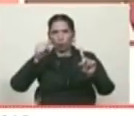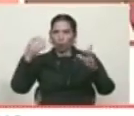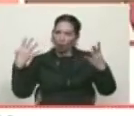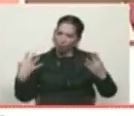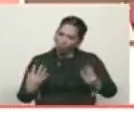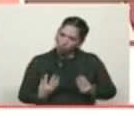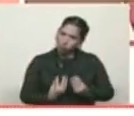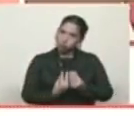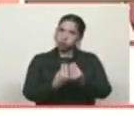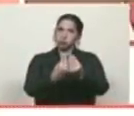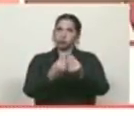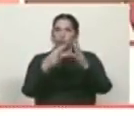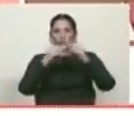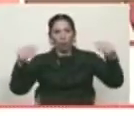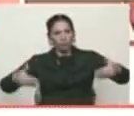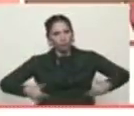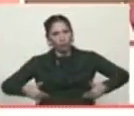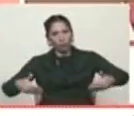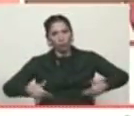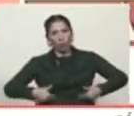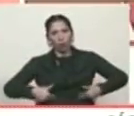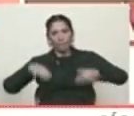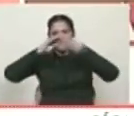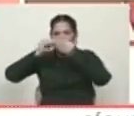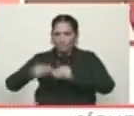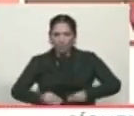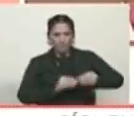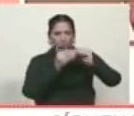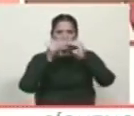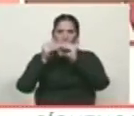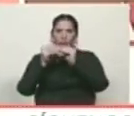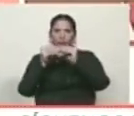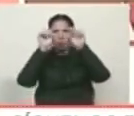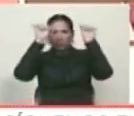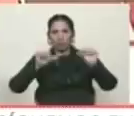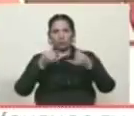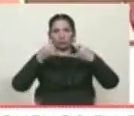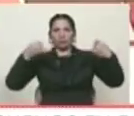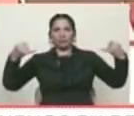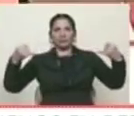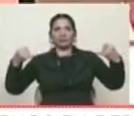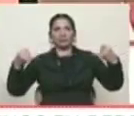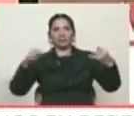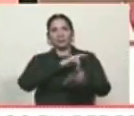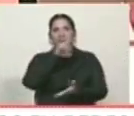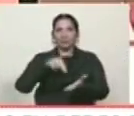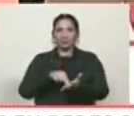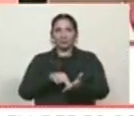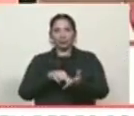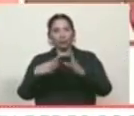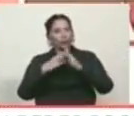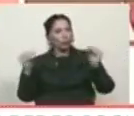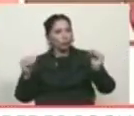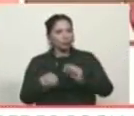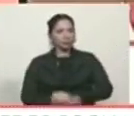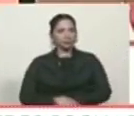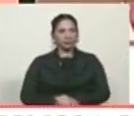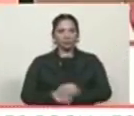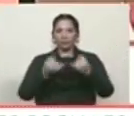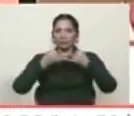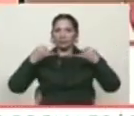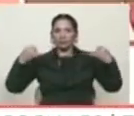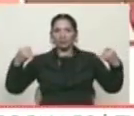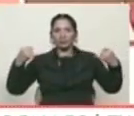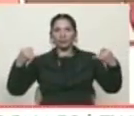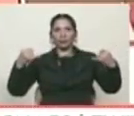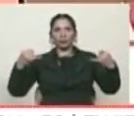acompañarlo en todo el esfuerzo por la recuperación del sistema eléctrico nacional. Todo lo que tiene que ver con la electricidad como